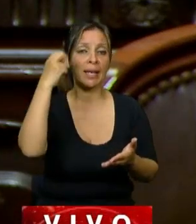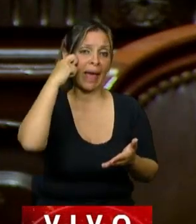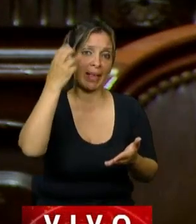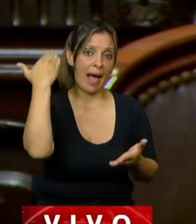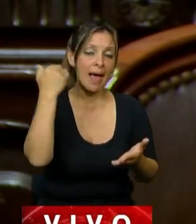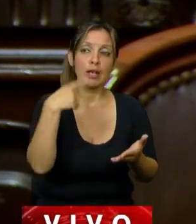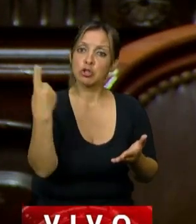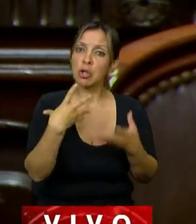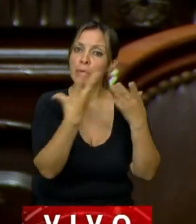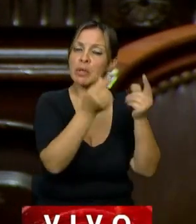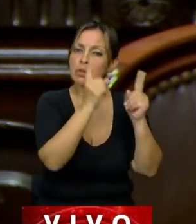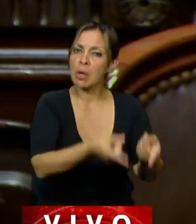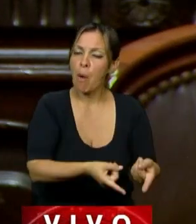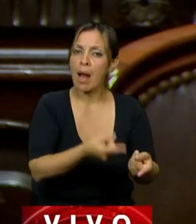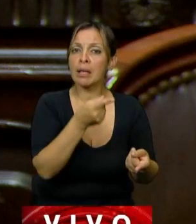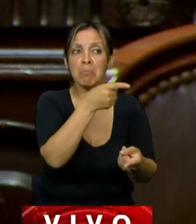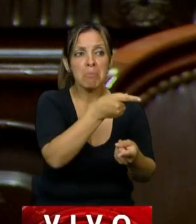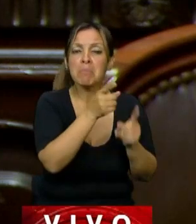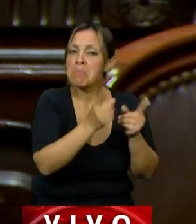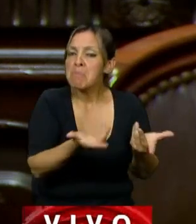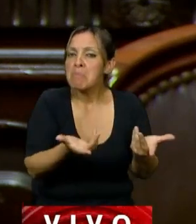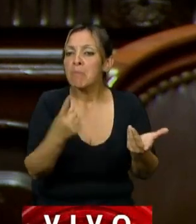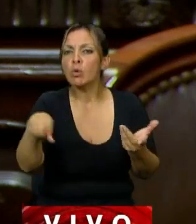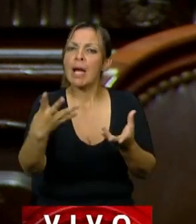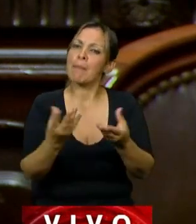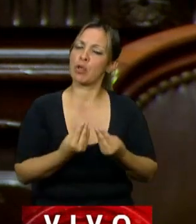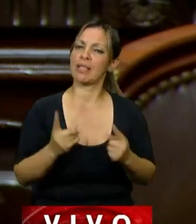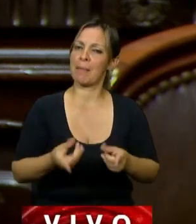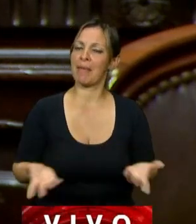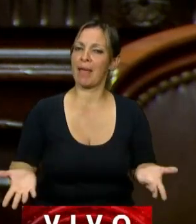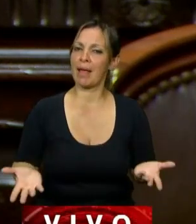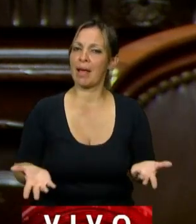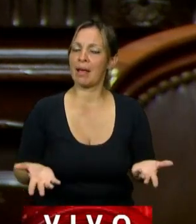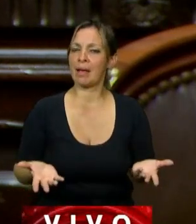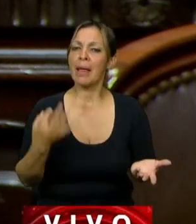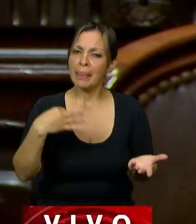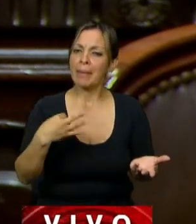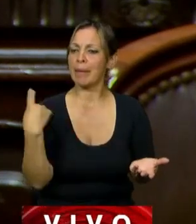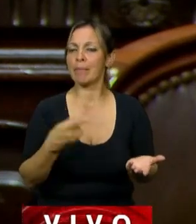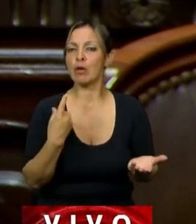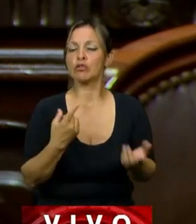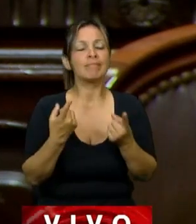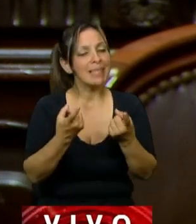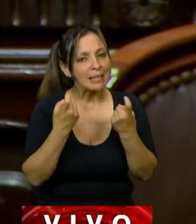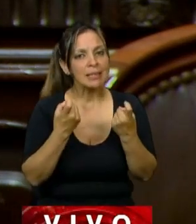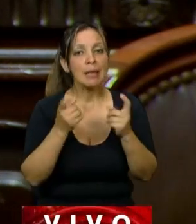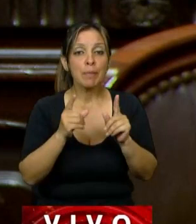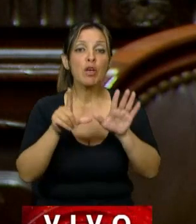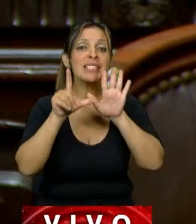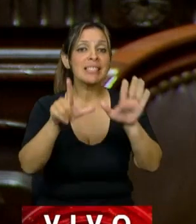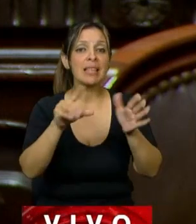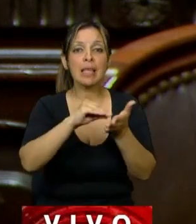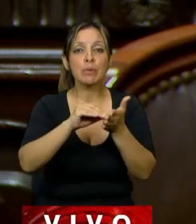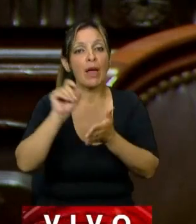proyecto, nos acompañen en este artículo 126, porque de una vez por todas necesitamos que los 7